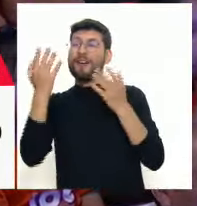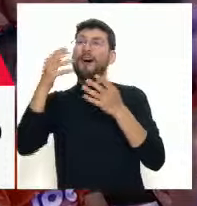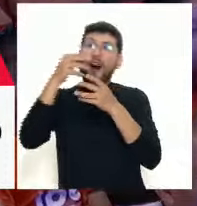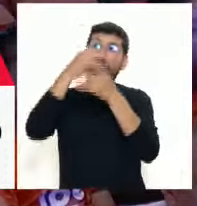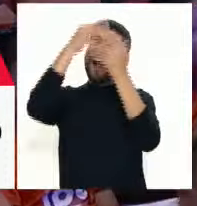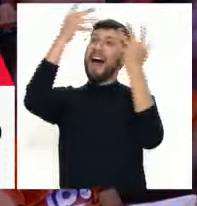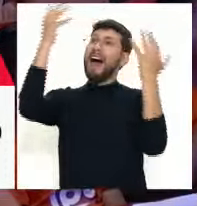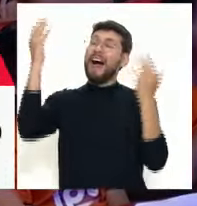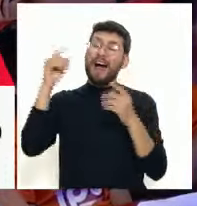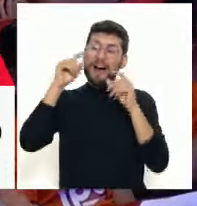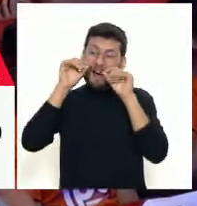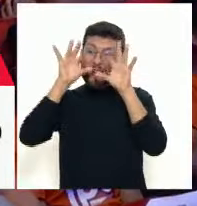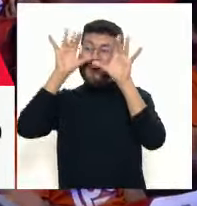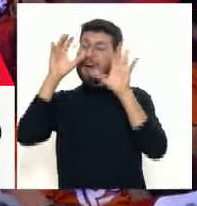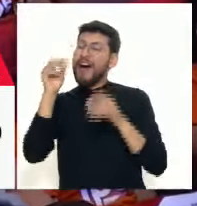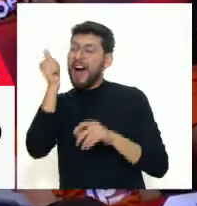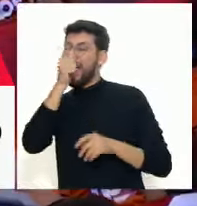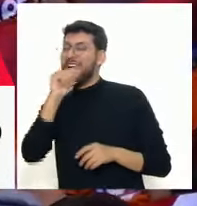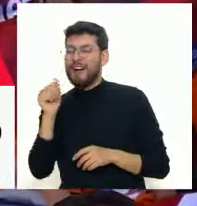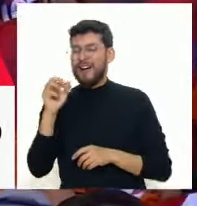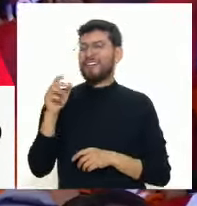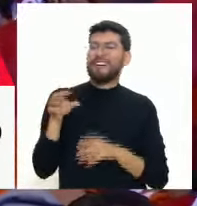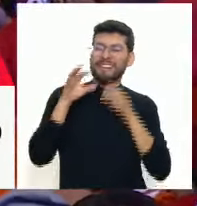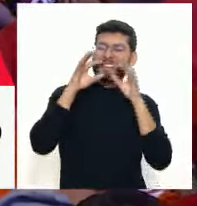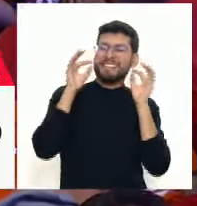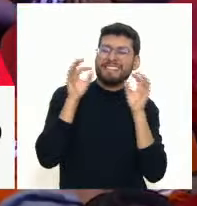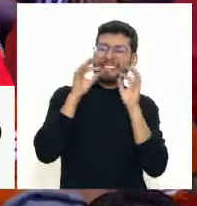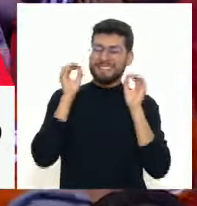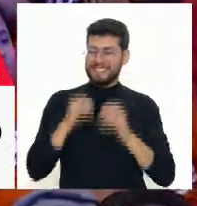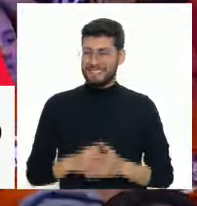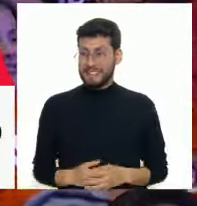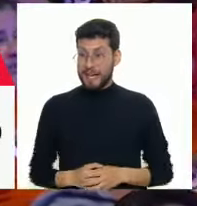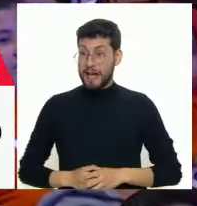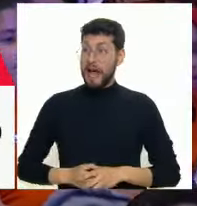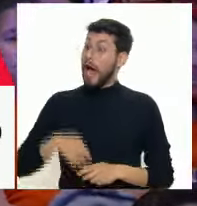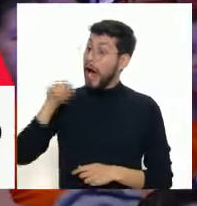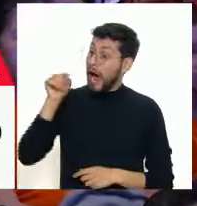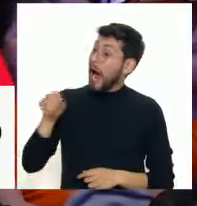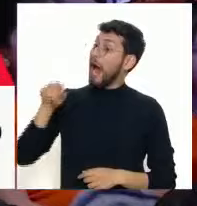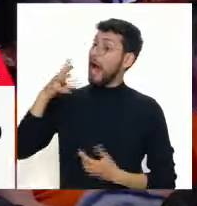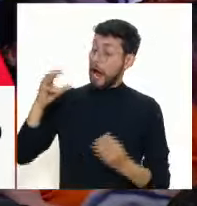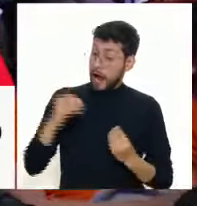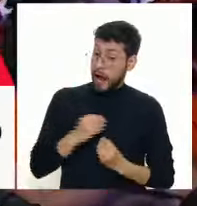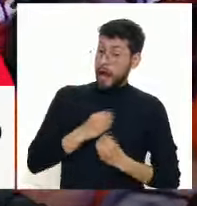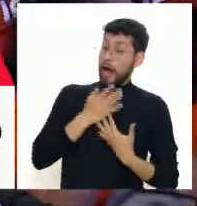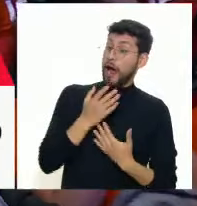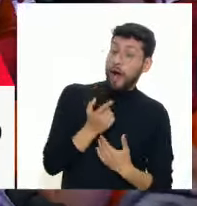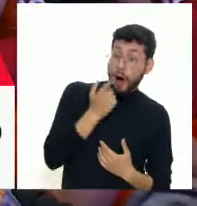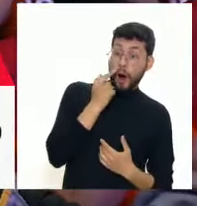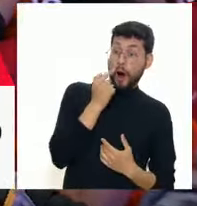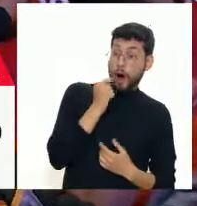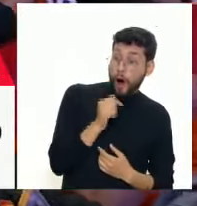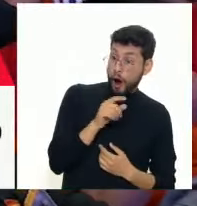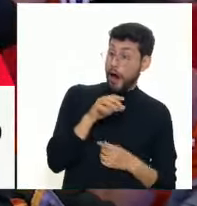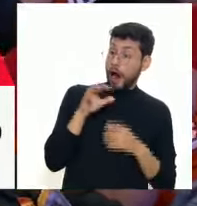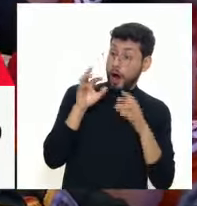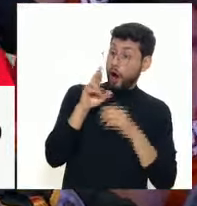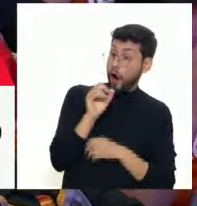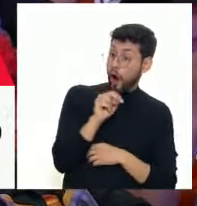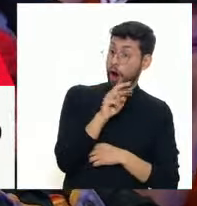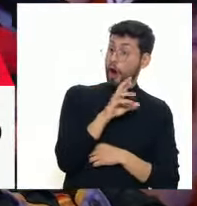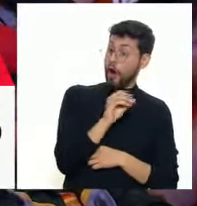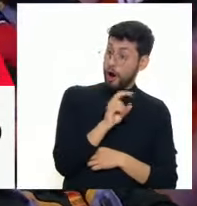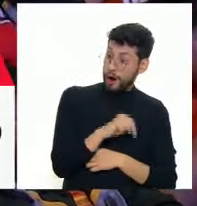con sus ojos de lucero Ronron. De susto el señor Don Gato Ronron,